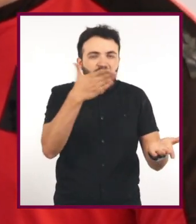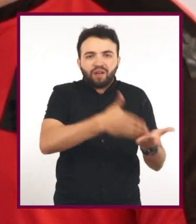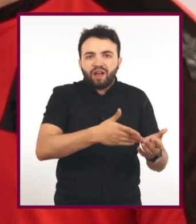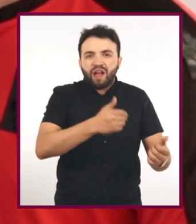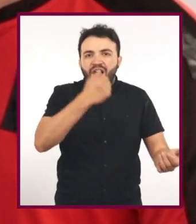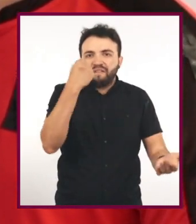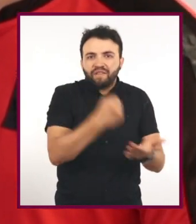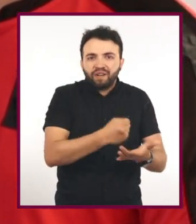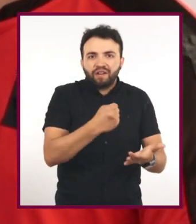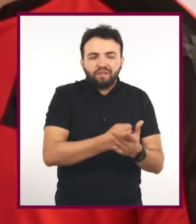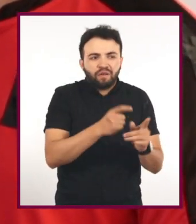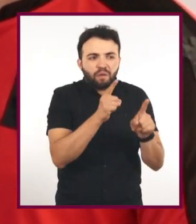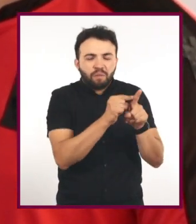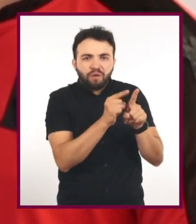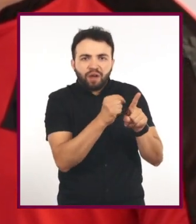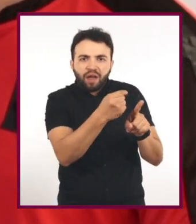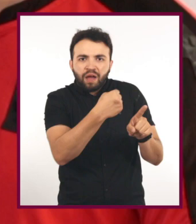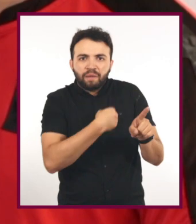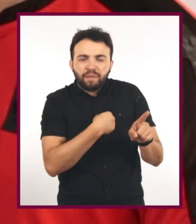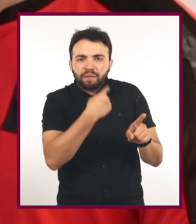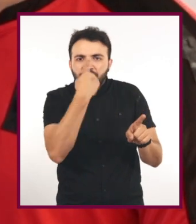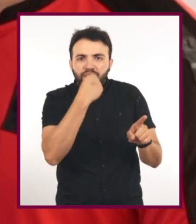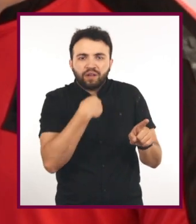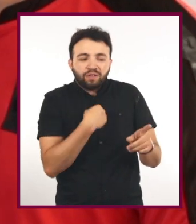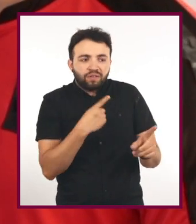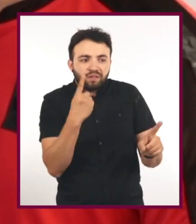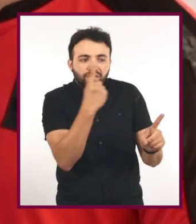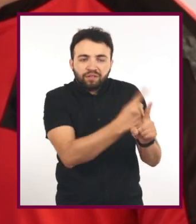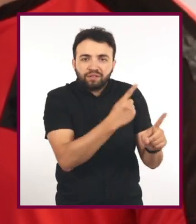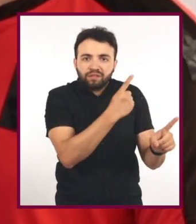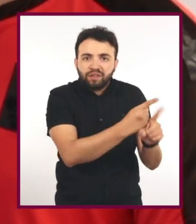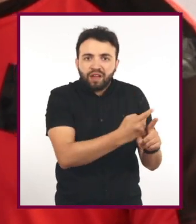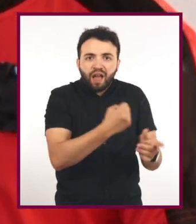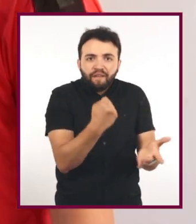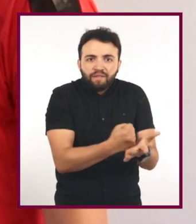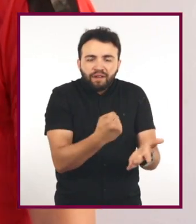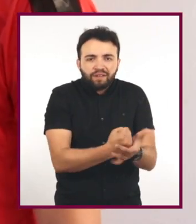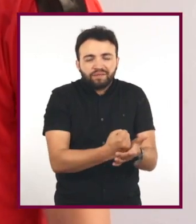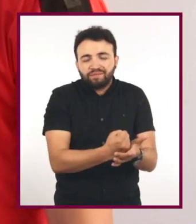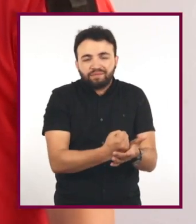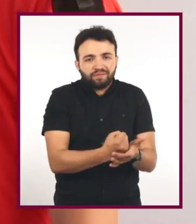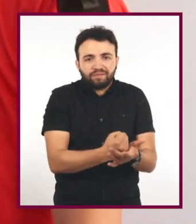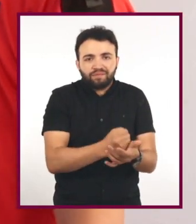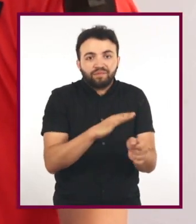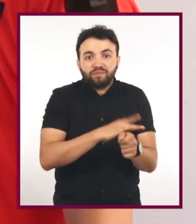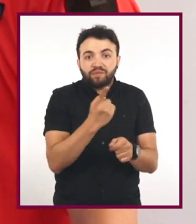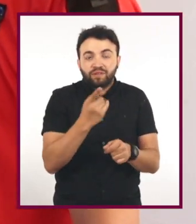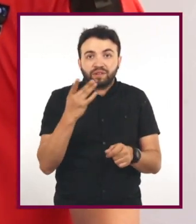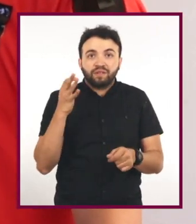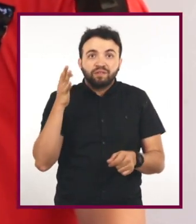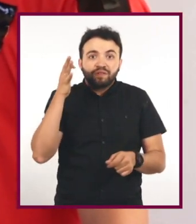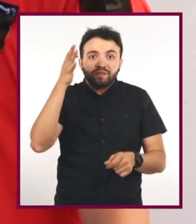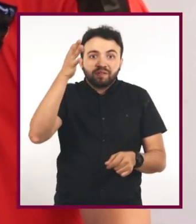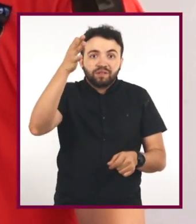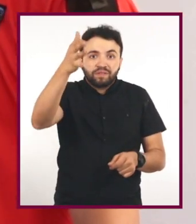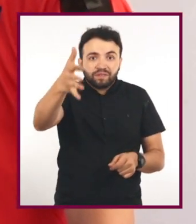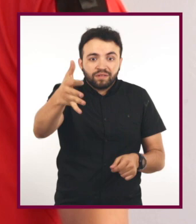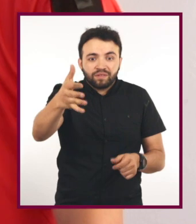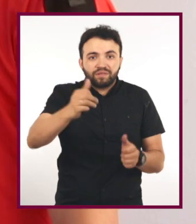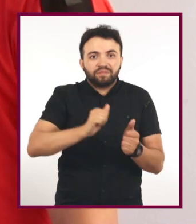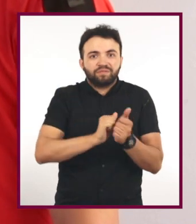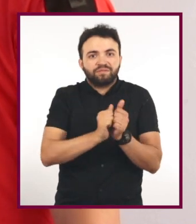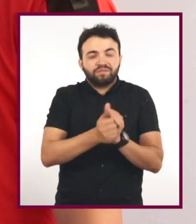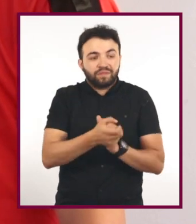que se burlen de ti por querer pertenecer y encajar a la fuerza, porque a la larga... Porque más tarde que temprano, esos